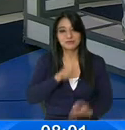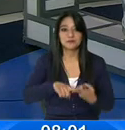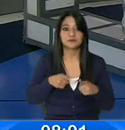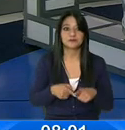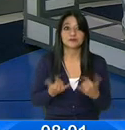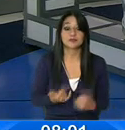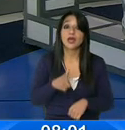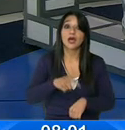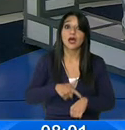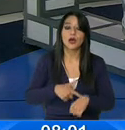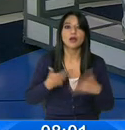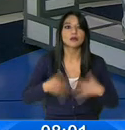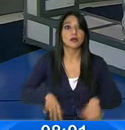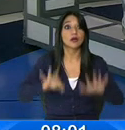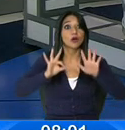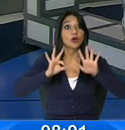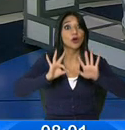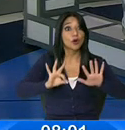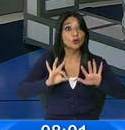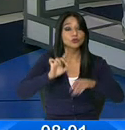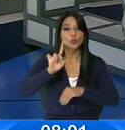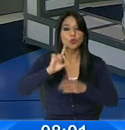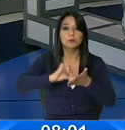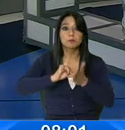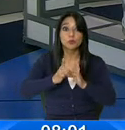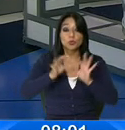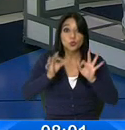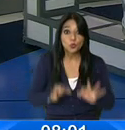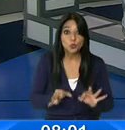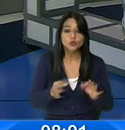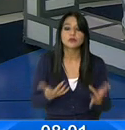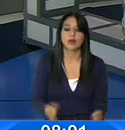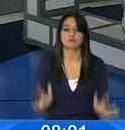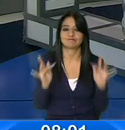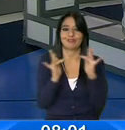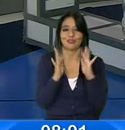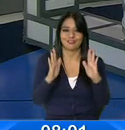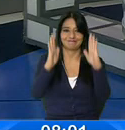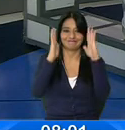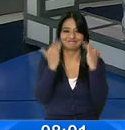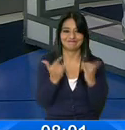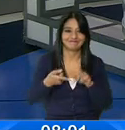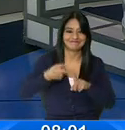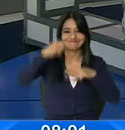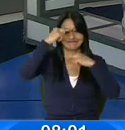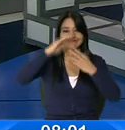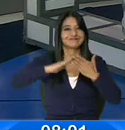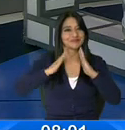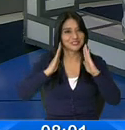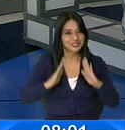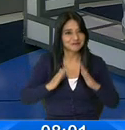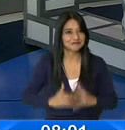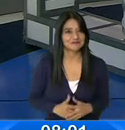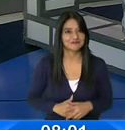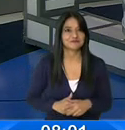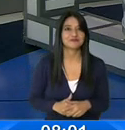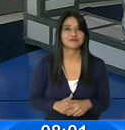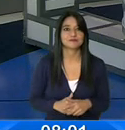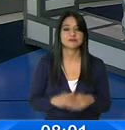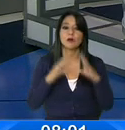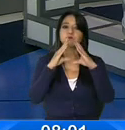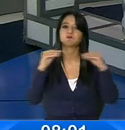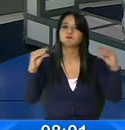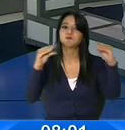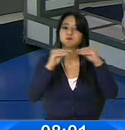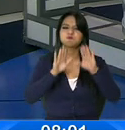ahora, cuando son 8:01 en puntito, se unen a nuestra señal en este, el primer noticiero de la comunidad. Día nubladito, como